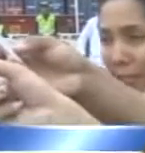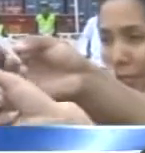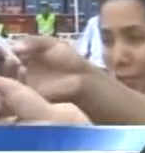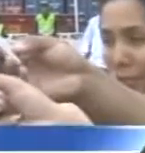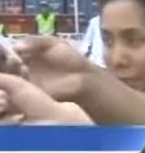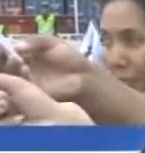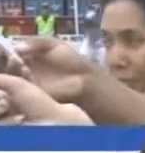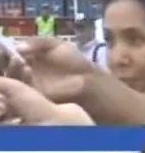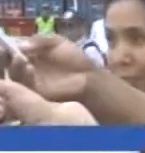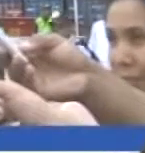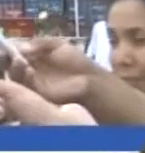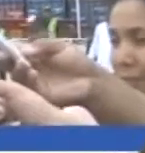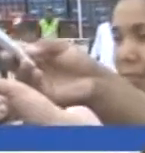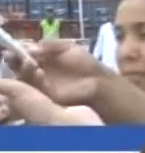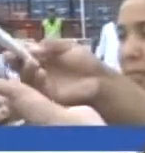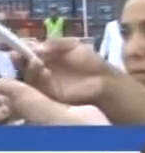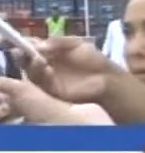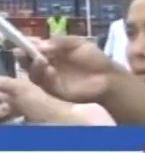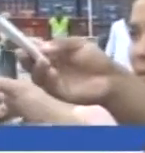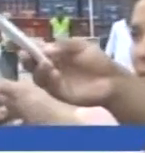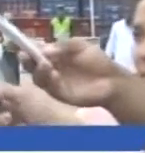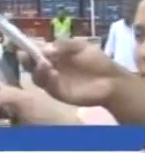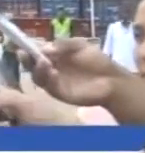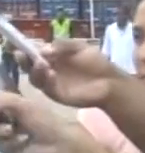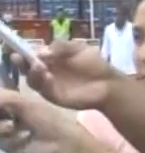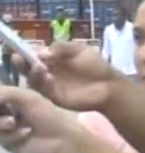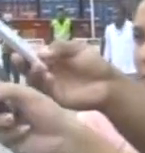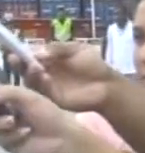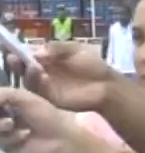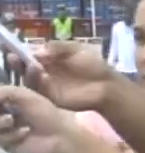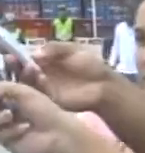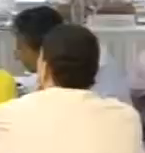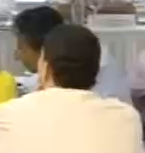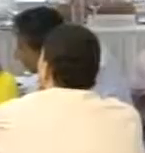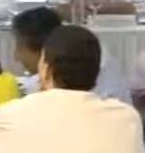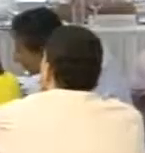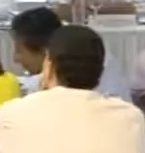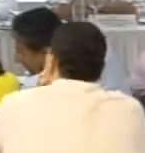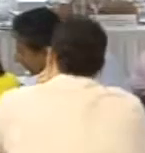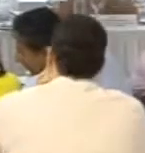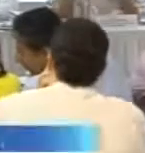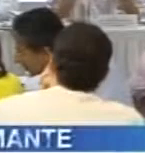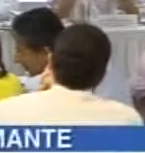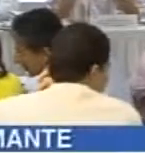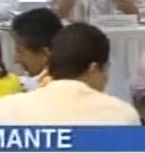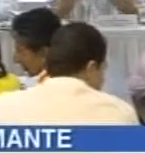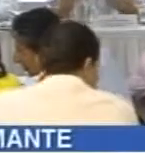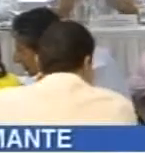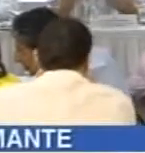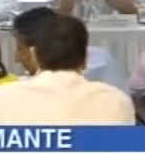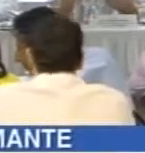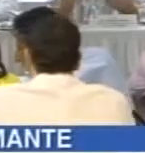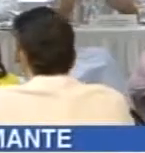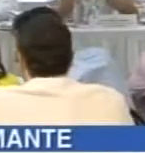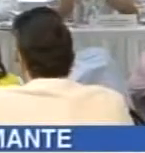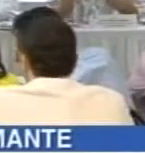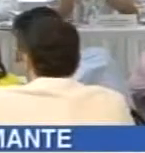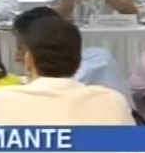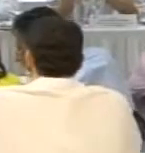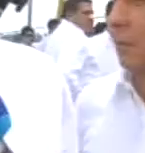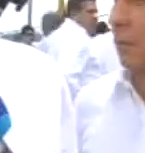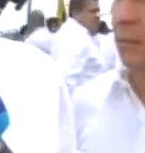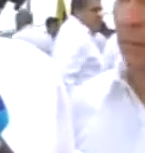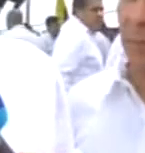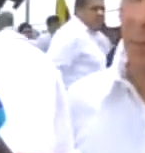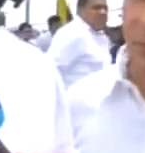un porcentaje de las casas que tengan vivienda tengan energía solar. Estamos trabajando en nuevos temas. Al final, el vicepresidente de la República elogió la labor de